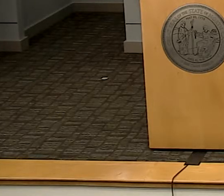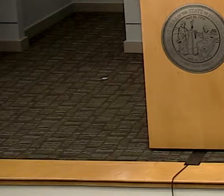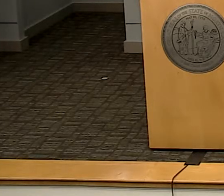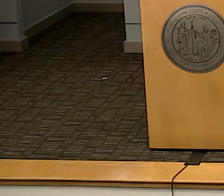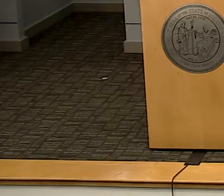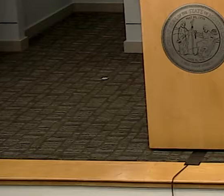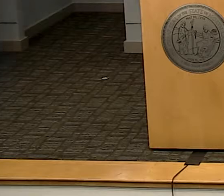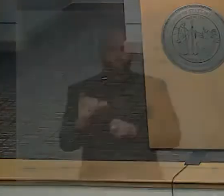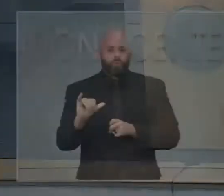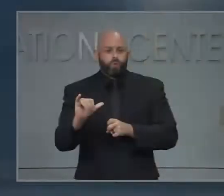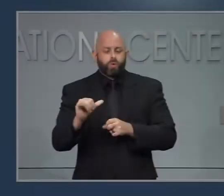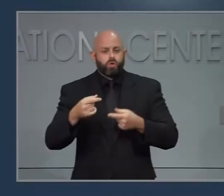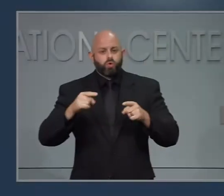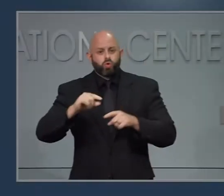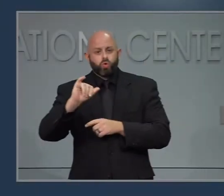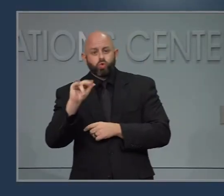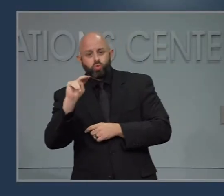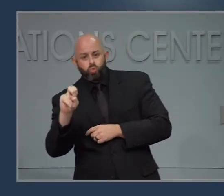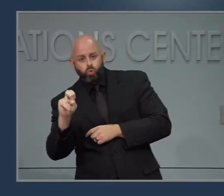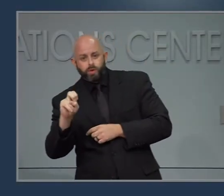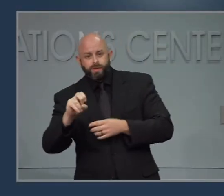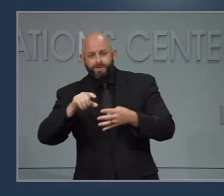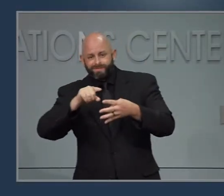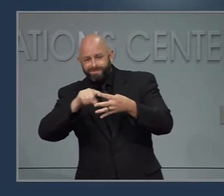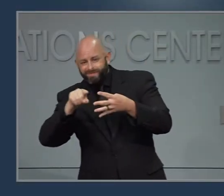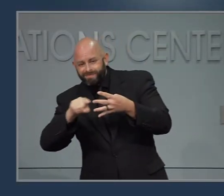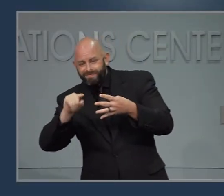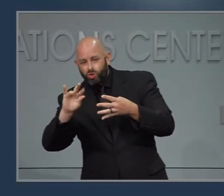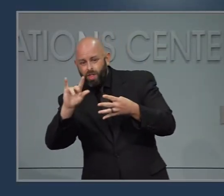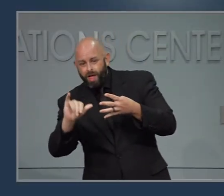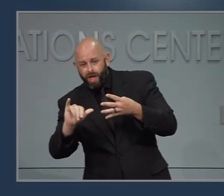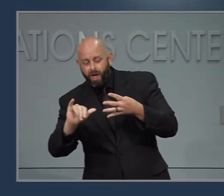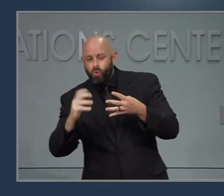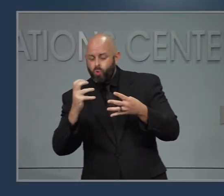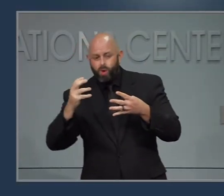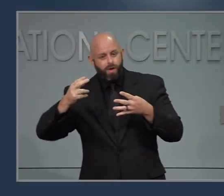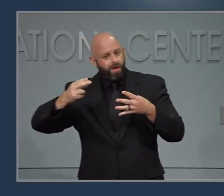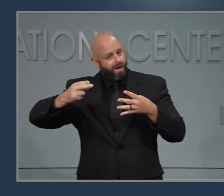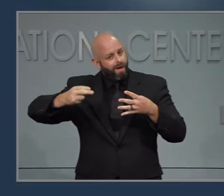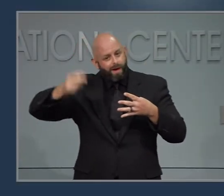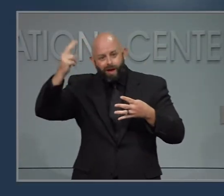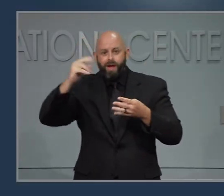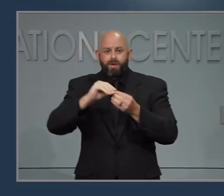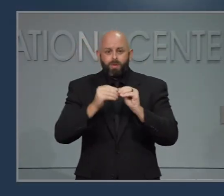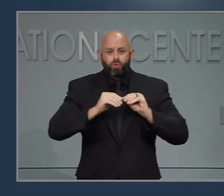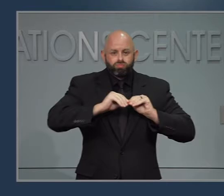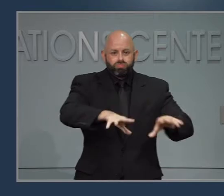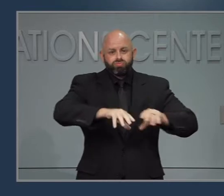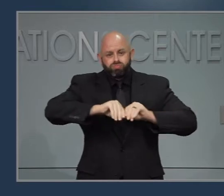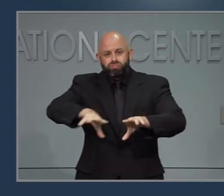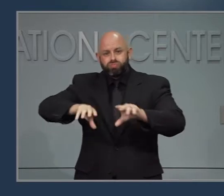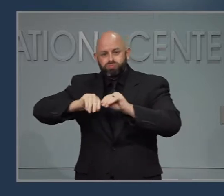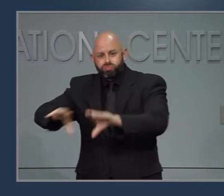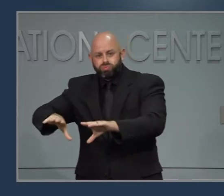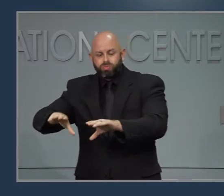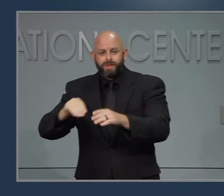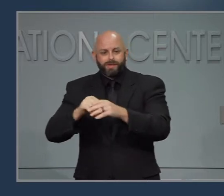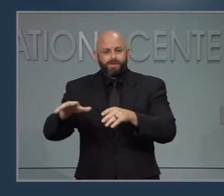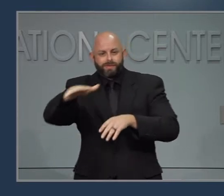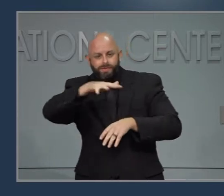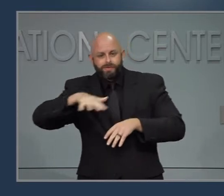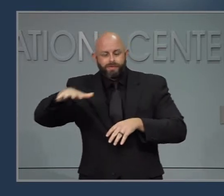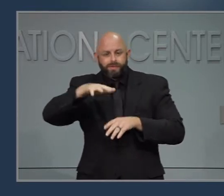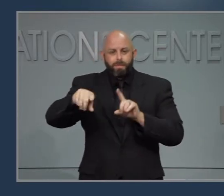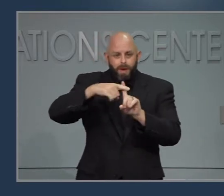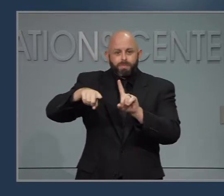Durante junio y principios de julio vimos los niveles más altos de transmisión comunitaria, número de casos y